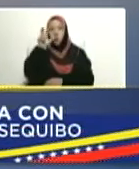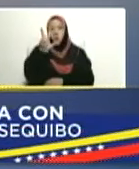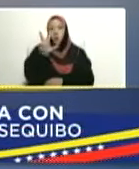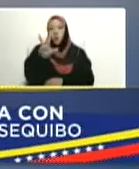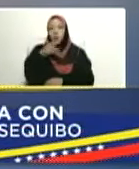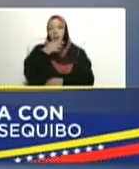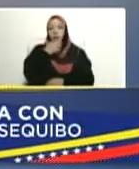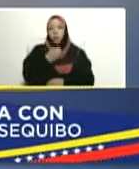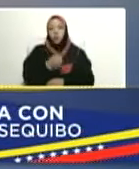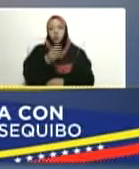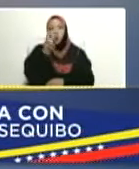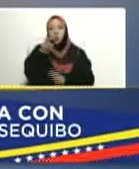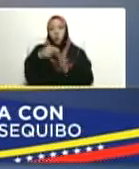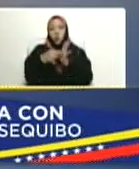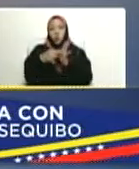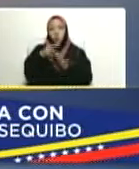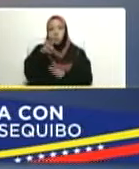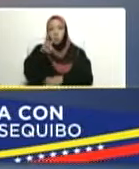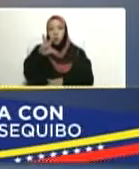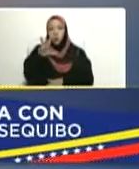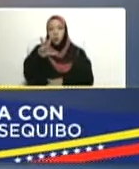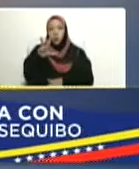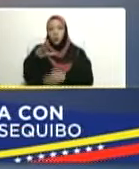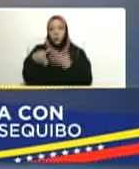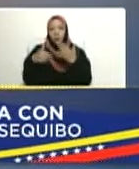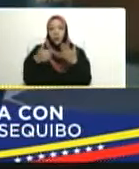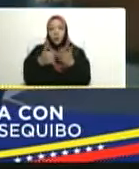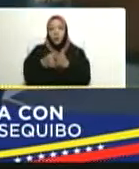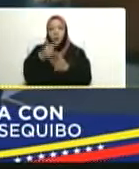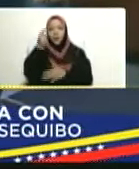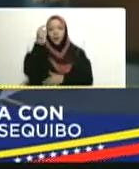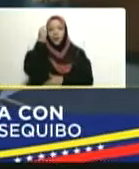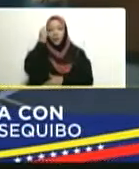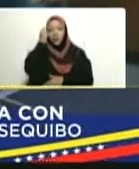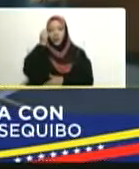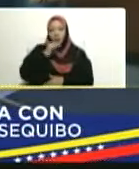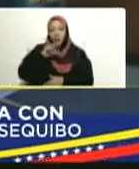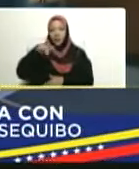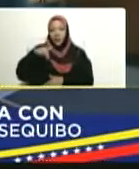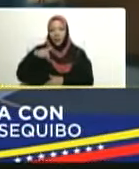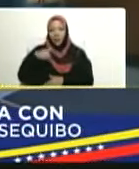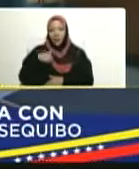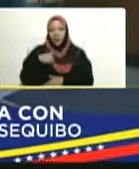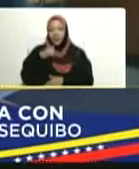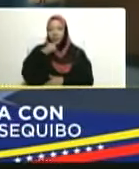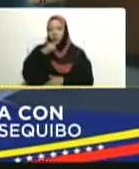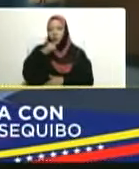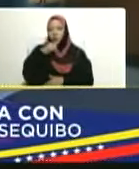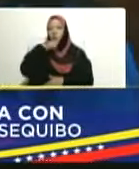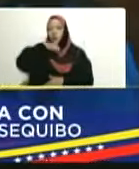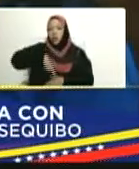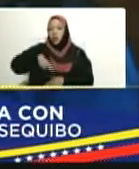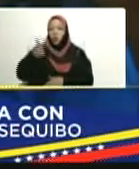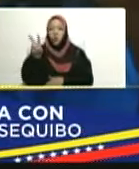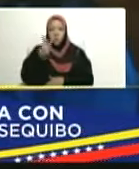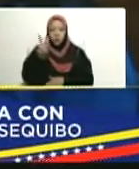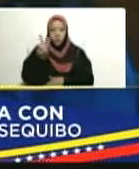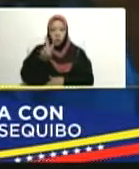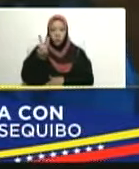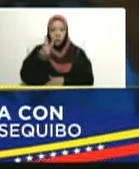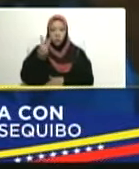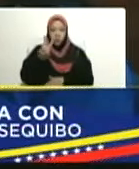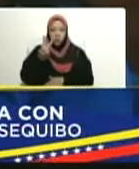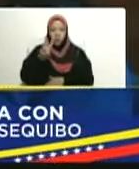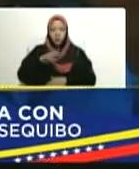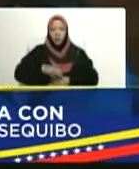diciembre de 2023. Es la fecha de nuestra cita con la historia de Venezuela, de la